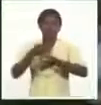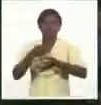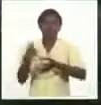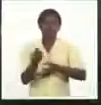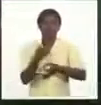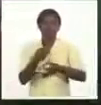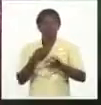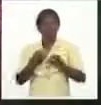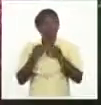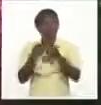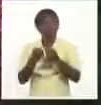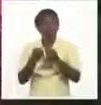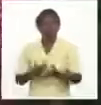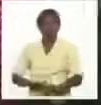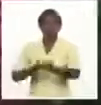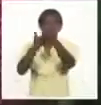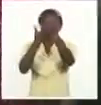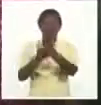incendio.